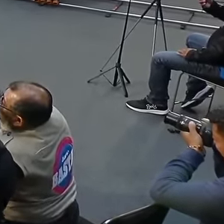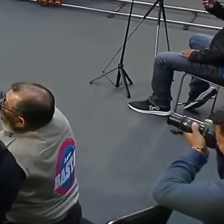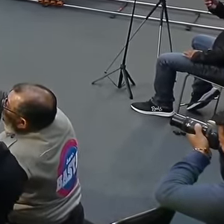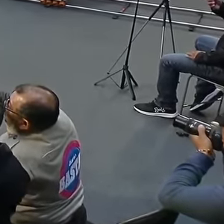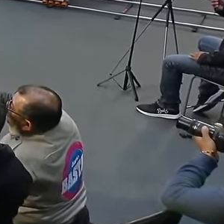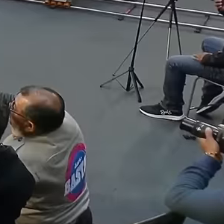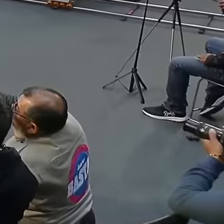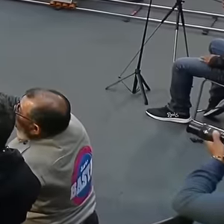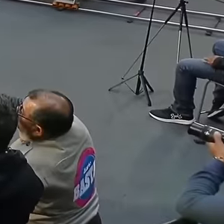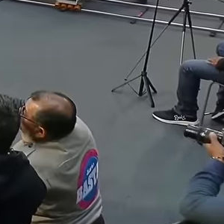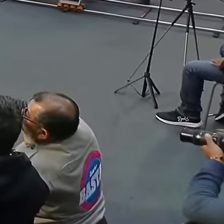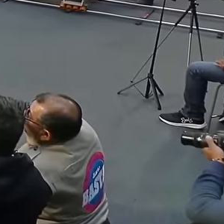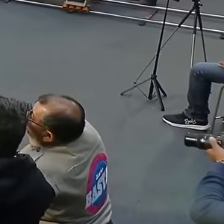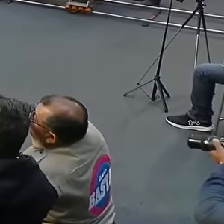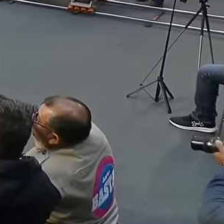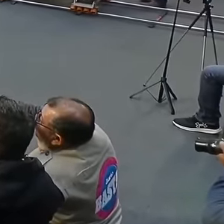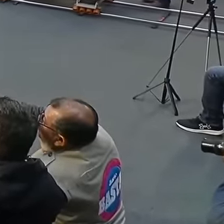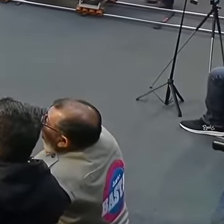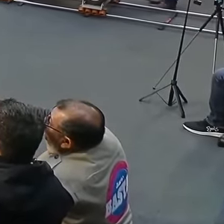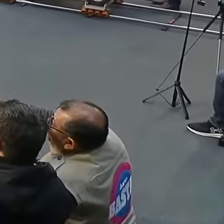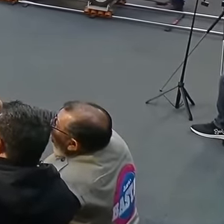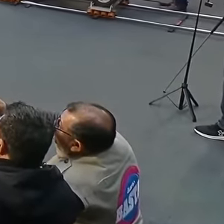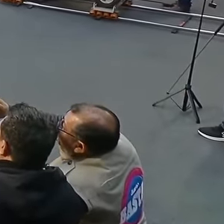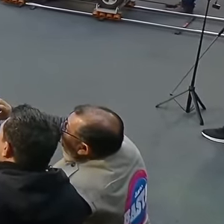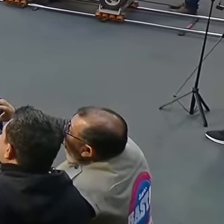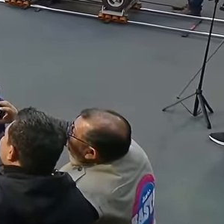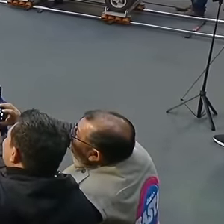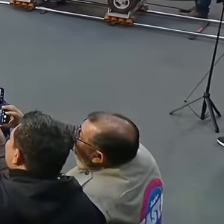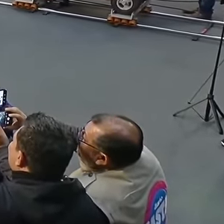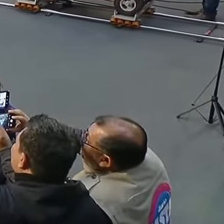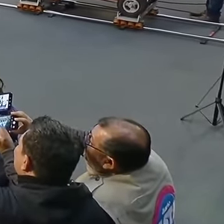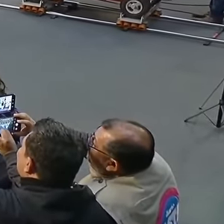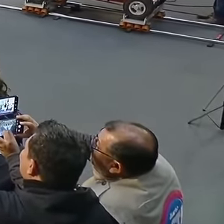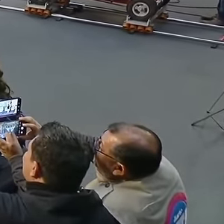de preparar la vacuna. ¿Sí?